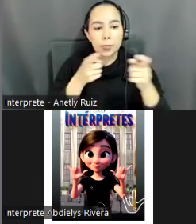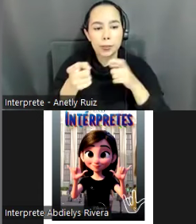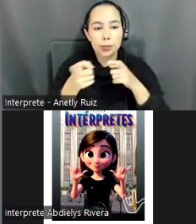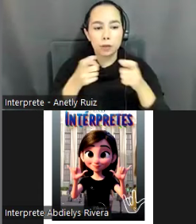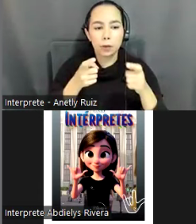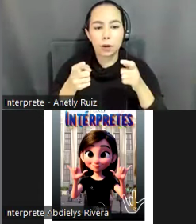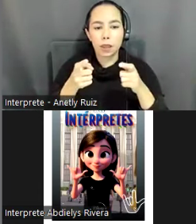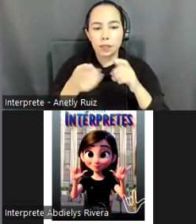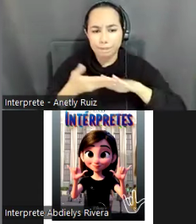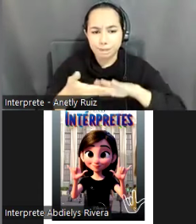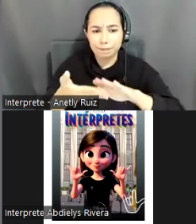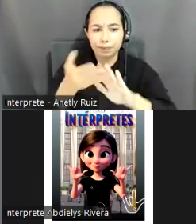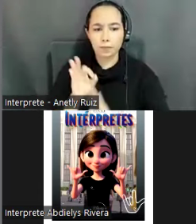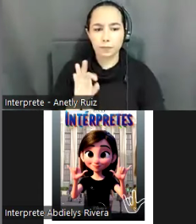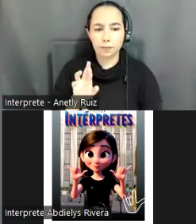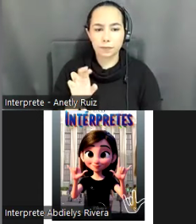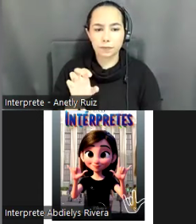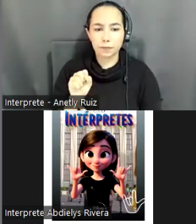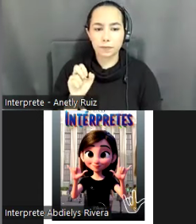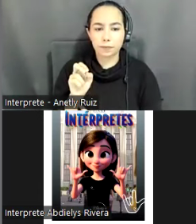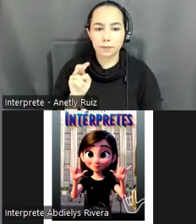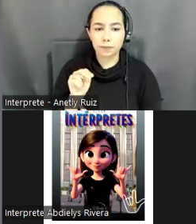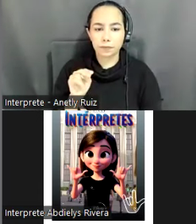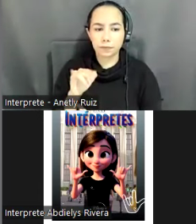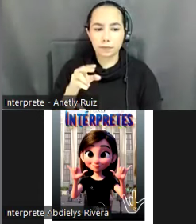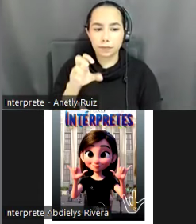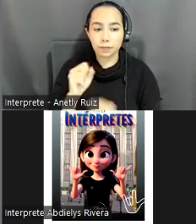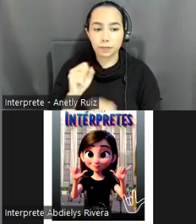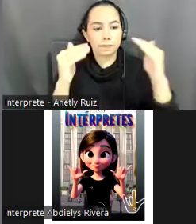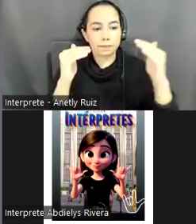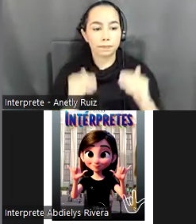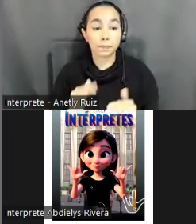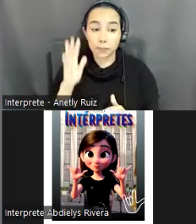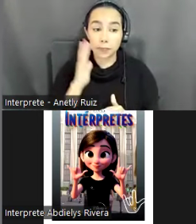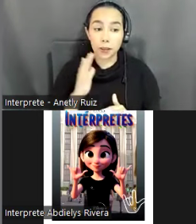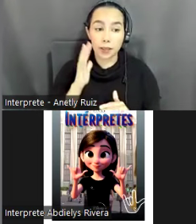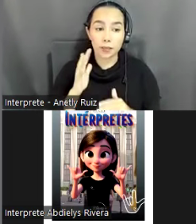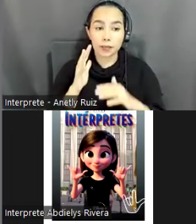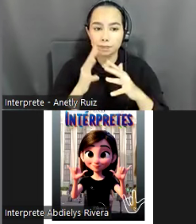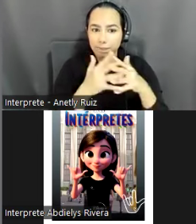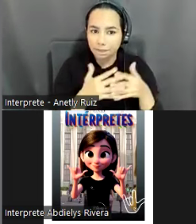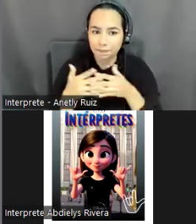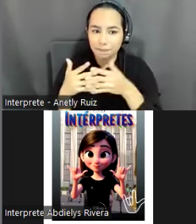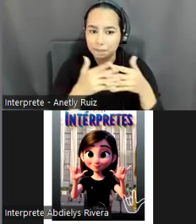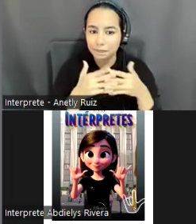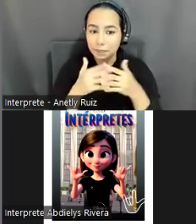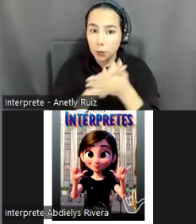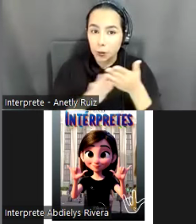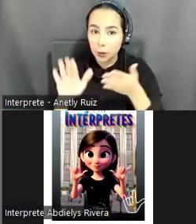College and Healthcare Executive del capítulo de Puerto Rico entre el periodo de 2021 al